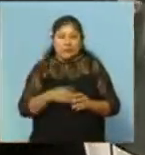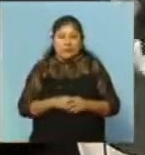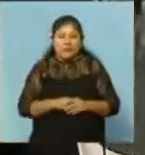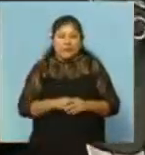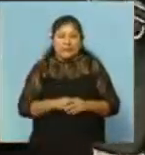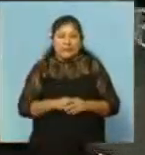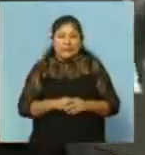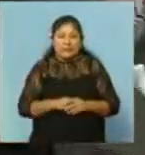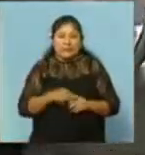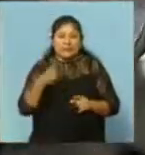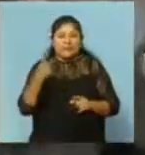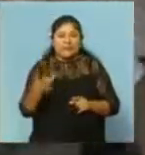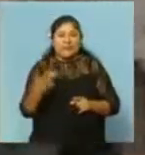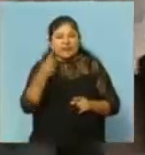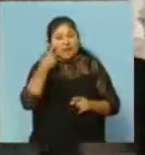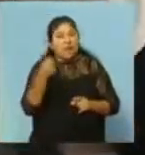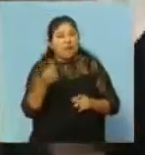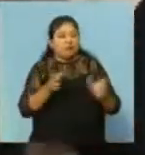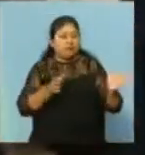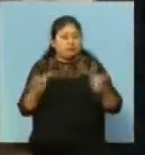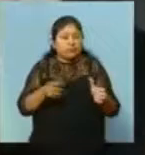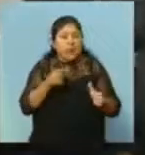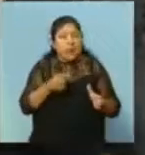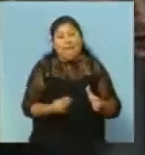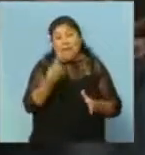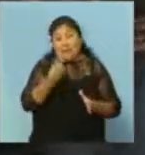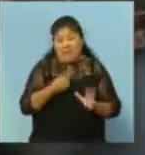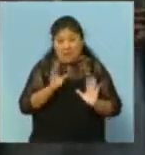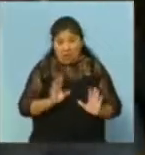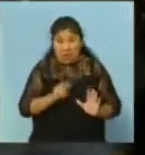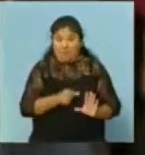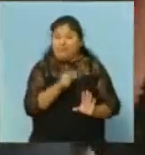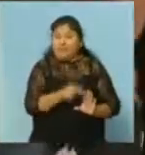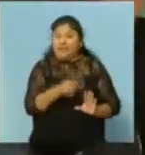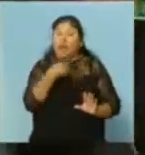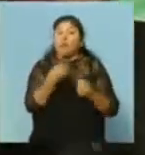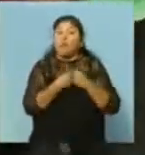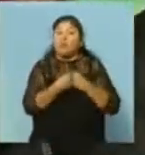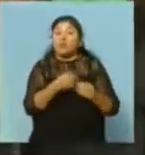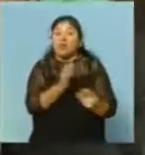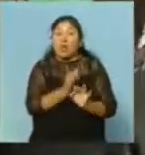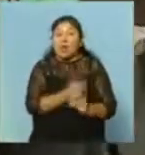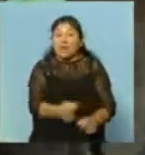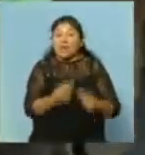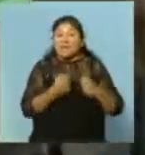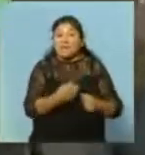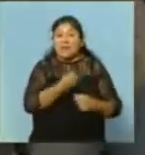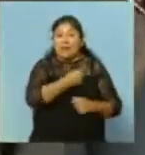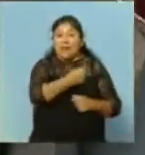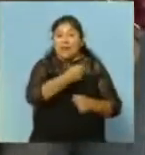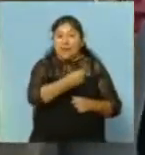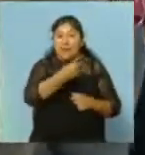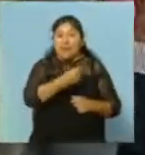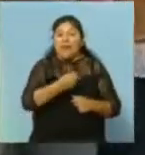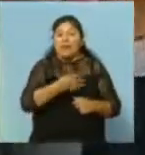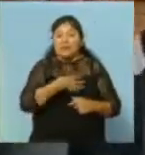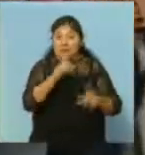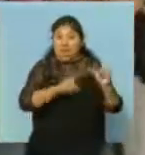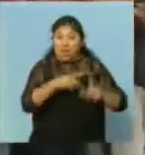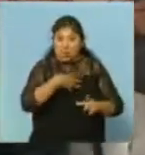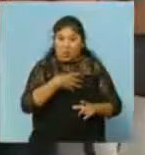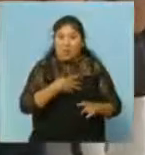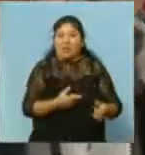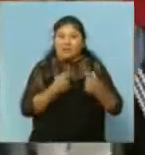como vos dijiste, muchos colegios necesitan en algunos grados la designación de sus docentes, porque